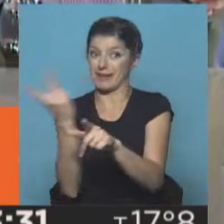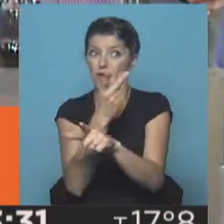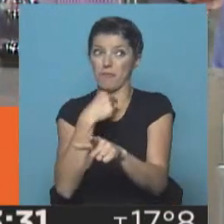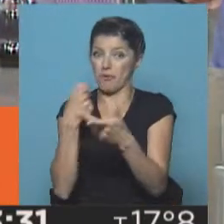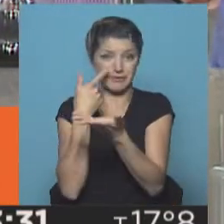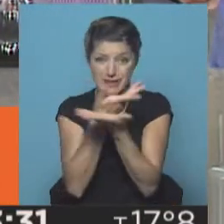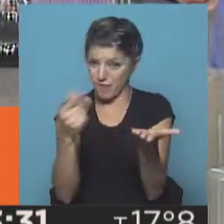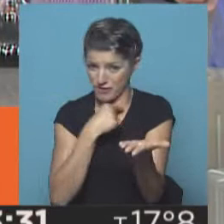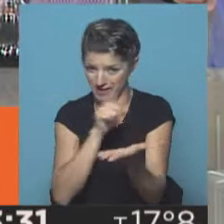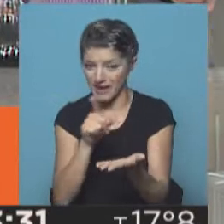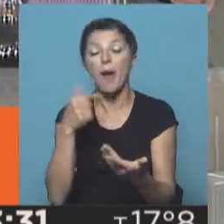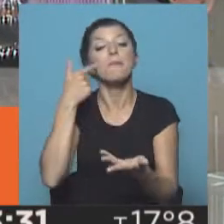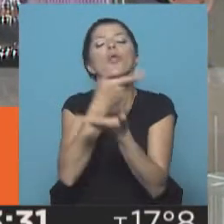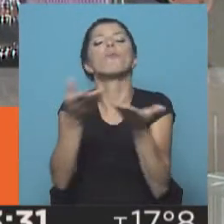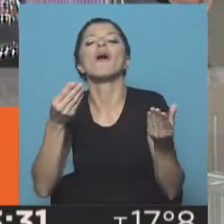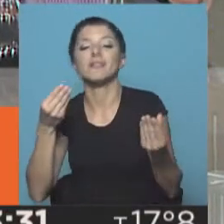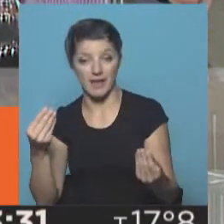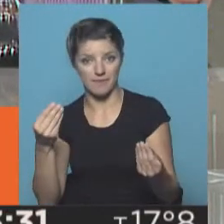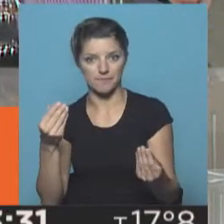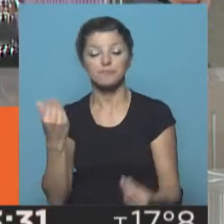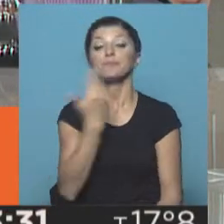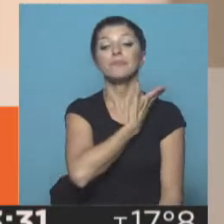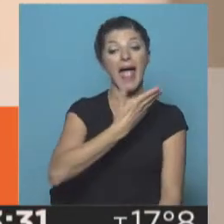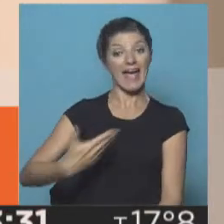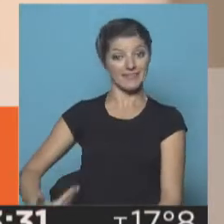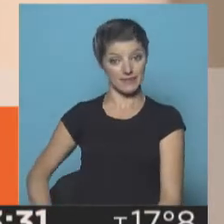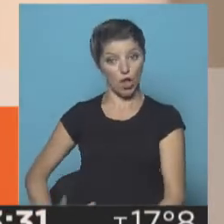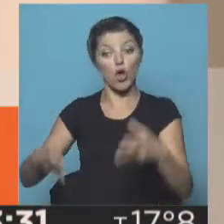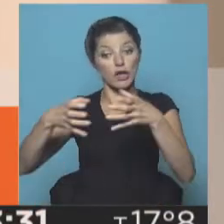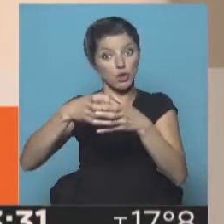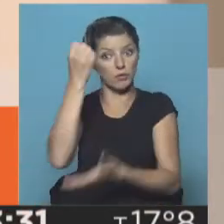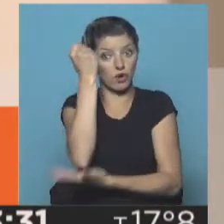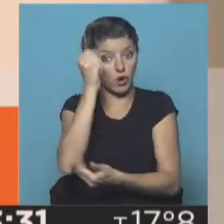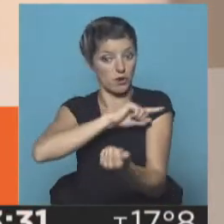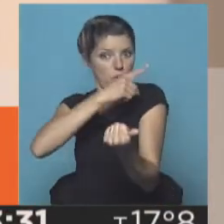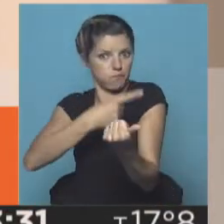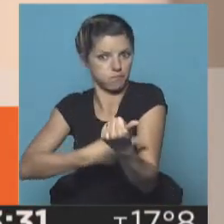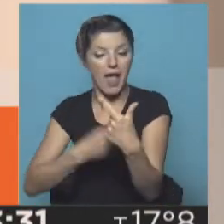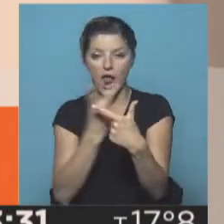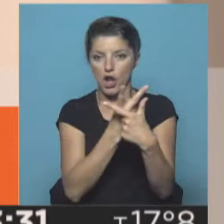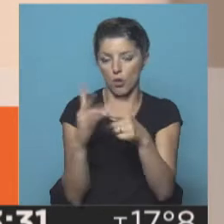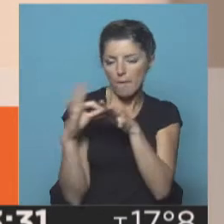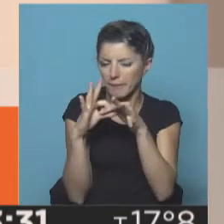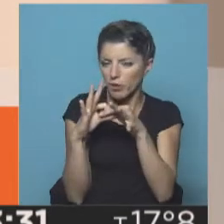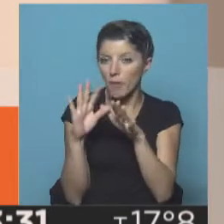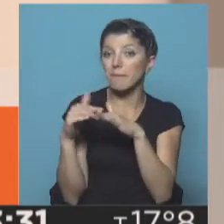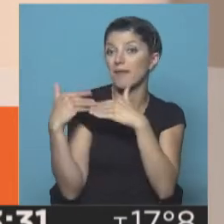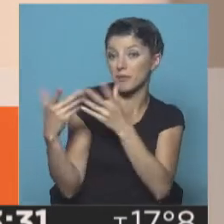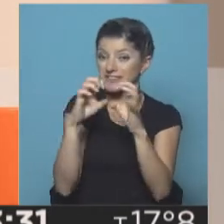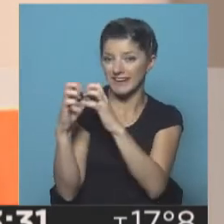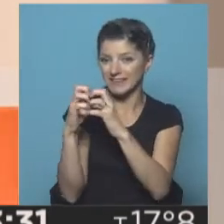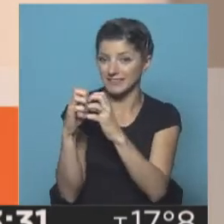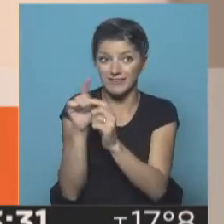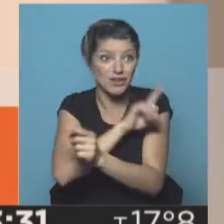sociedad que hubo entre el Estado y los grupos económicos poderosos para aprovecharse de la crisis y no resolverla. Es